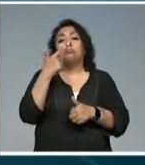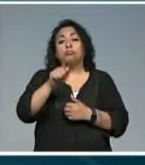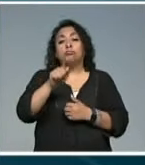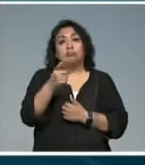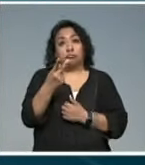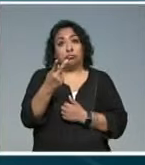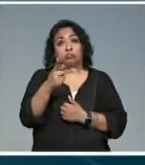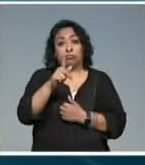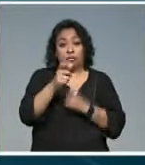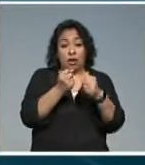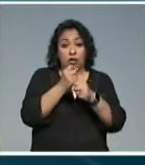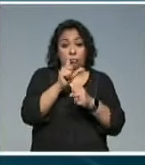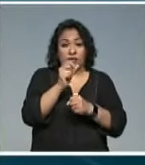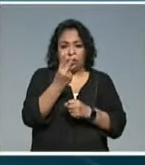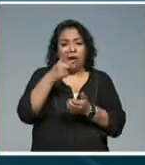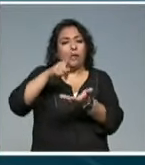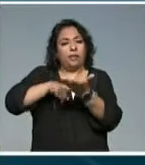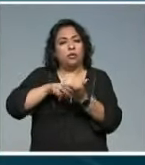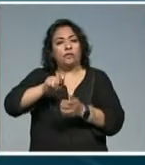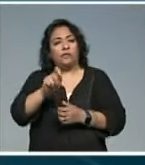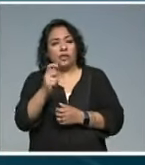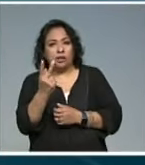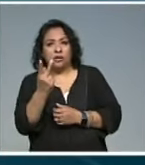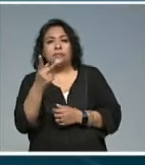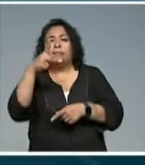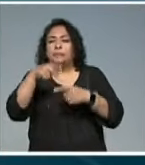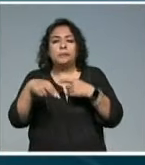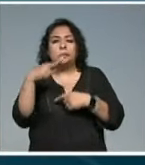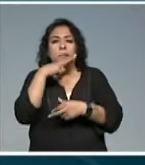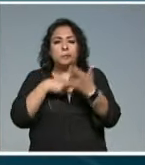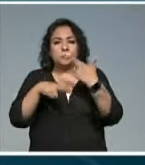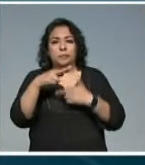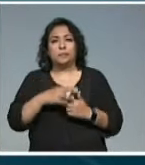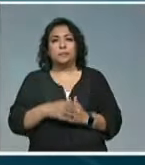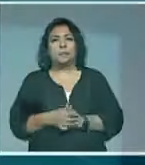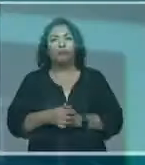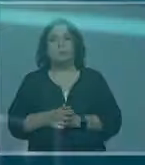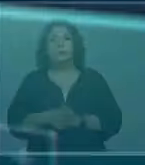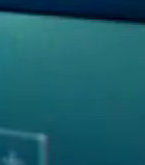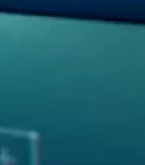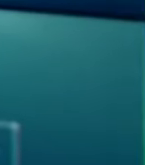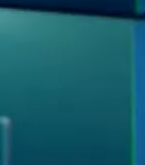22, porque el 22 está en el 22. Una pausa, ya volvemos.